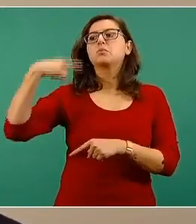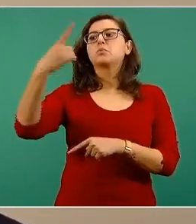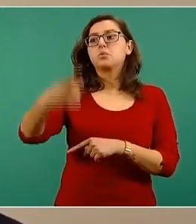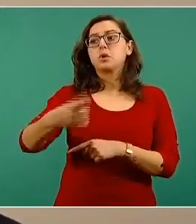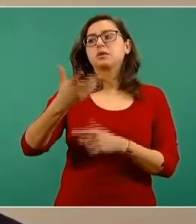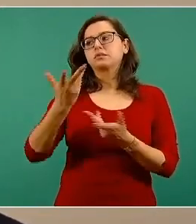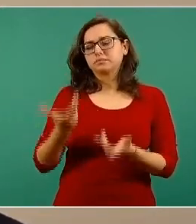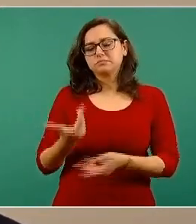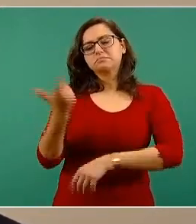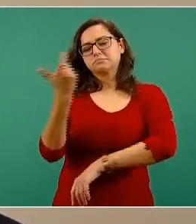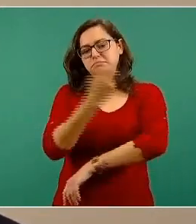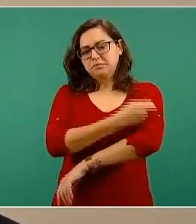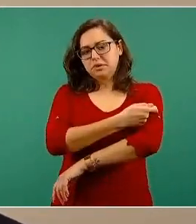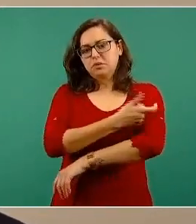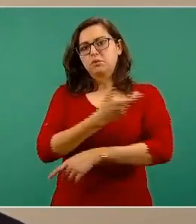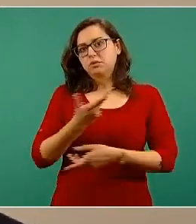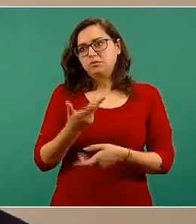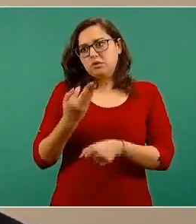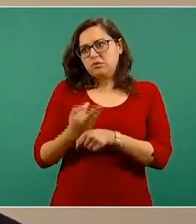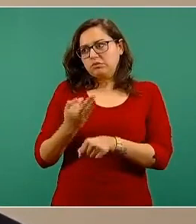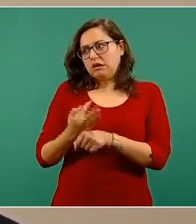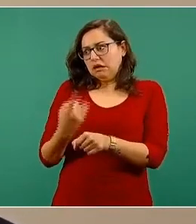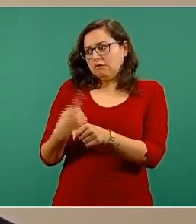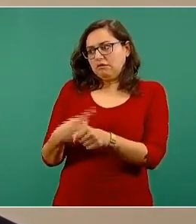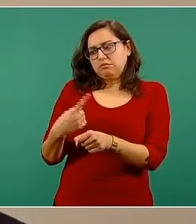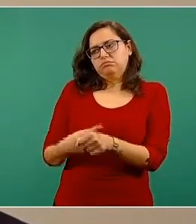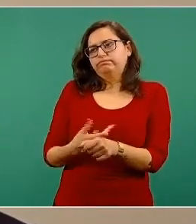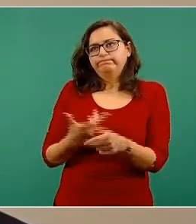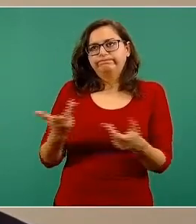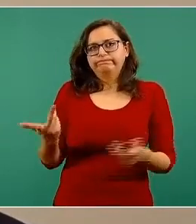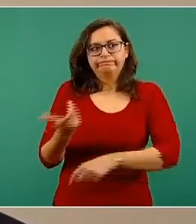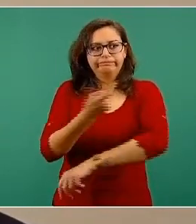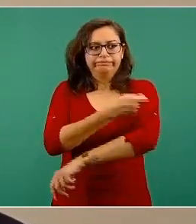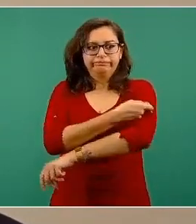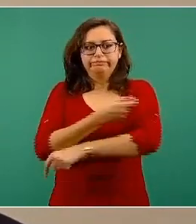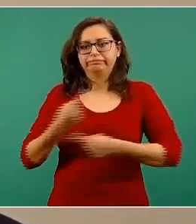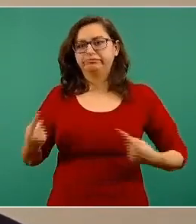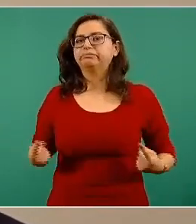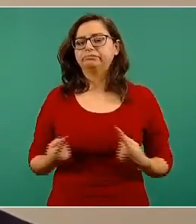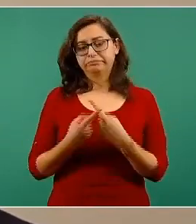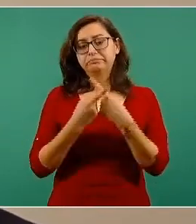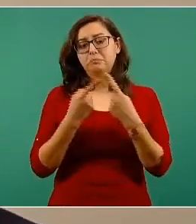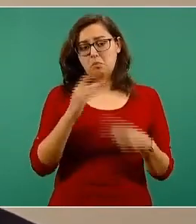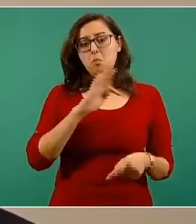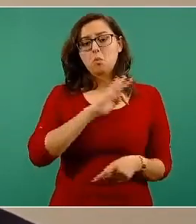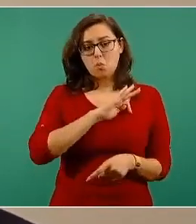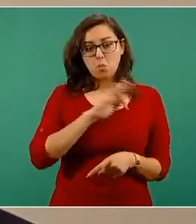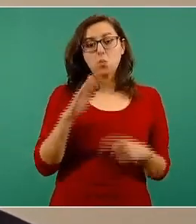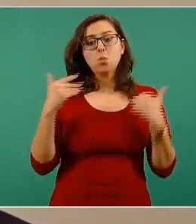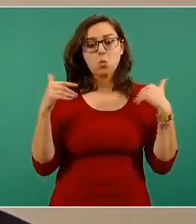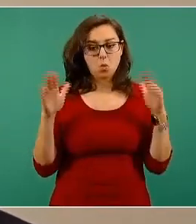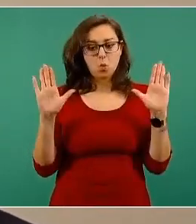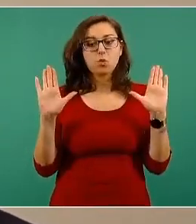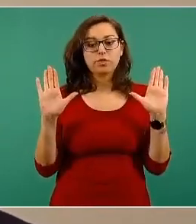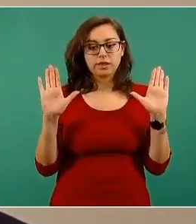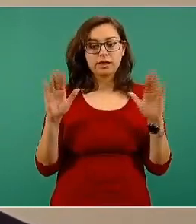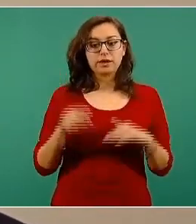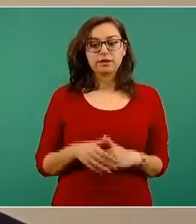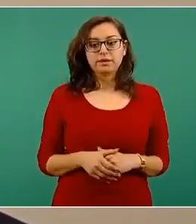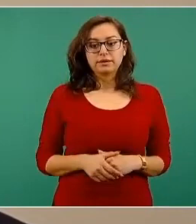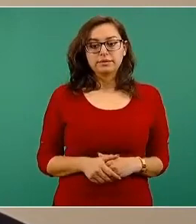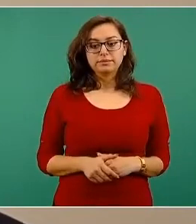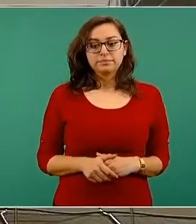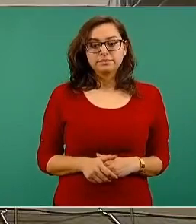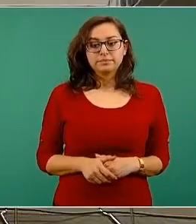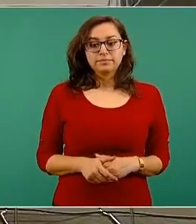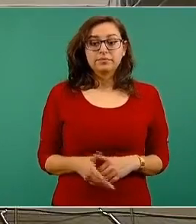alguna reacción en el marco de esta enfermedad, por asuntos de seguridad